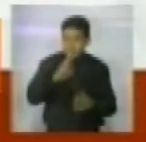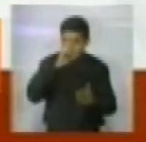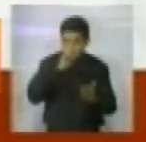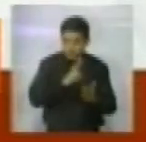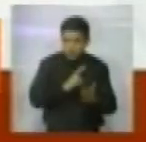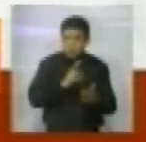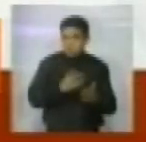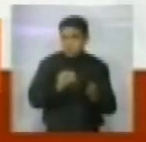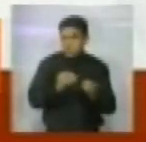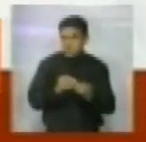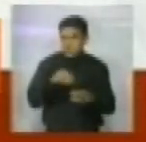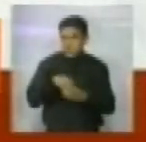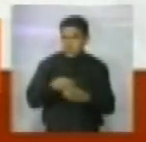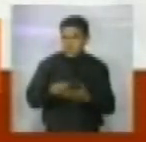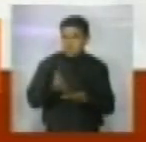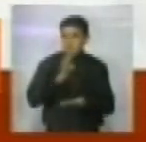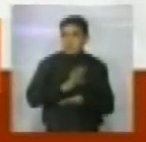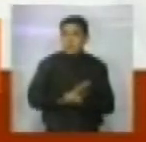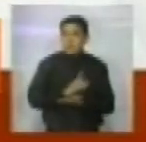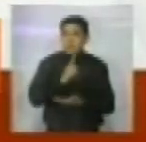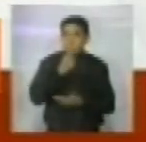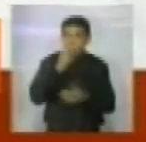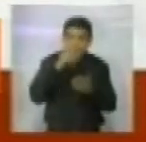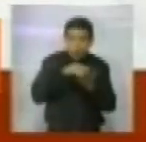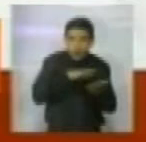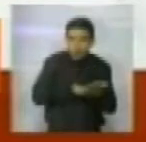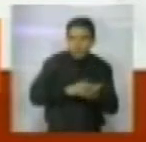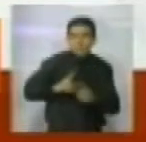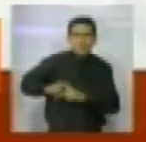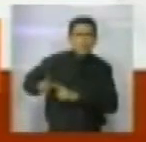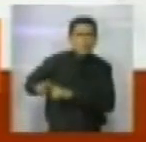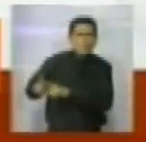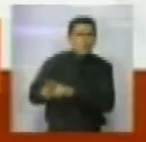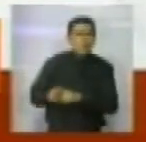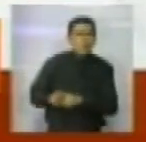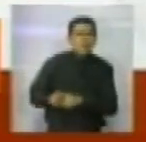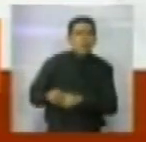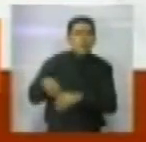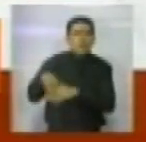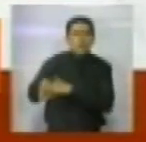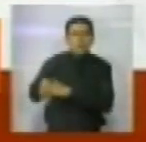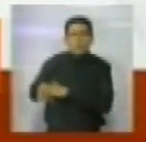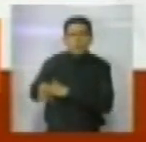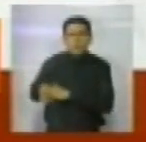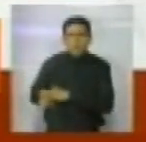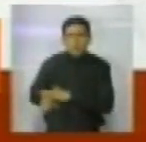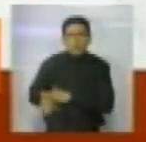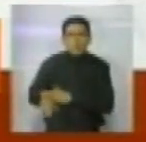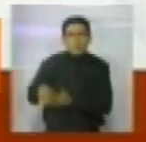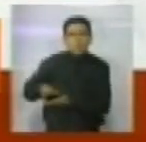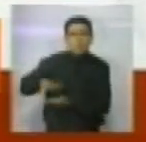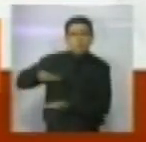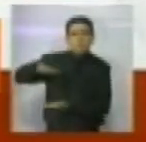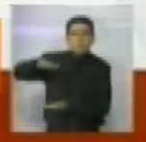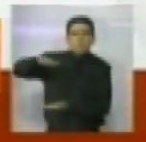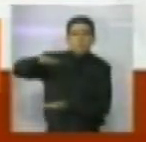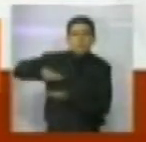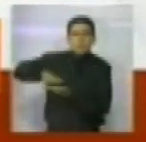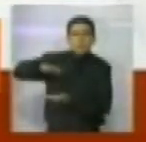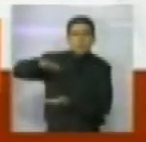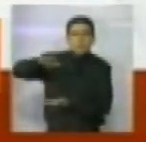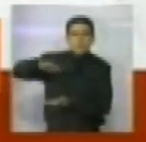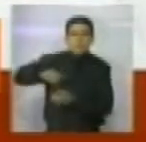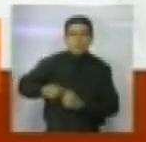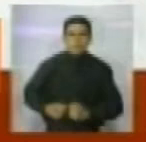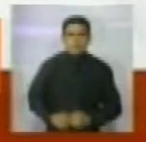legislativo. Recordemos que hay otros proyectos que también están estancados y otras comisiones. ¿Cuáles son que los aún proyectos, no Javier, que